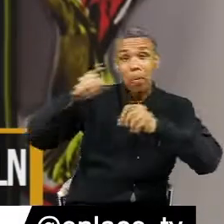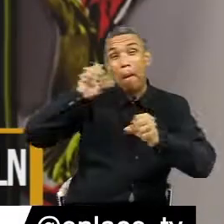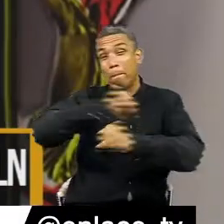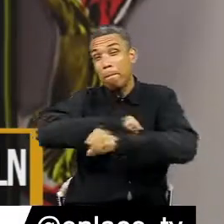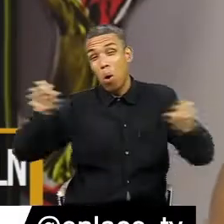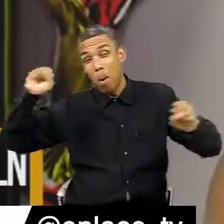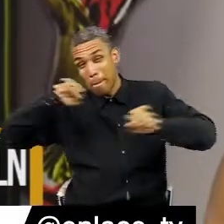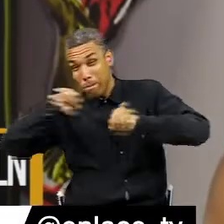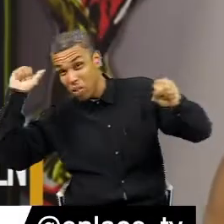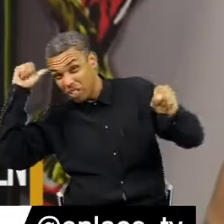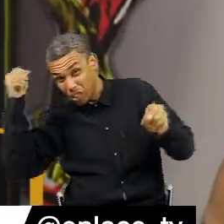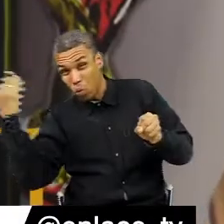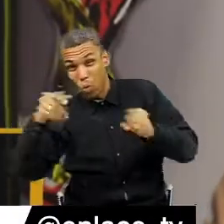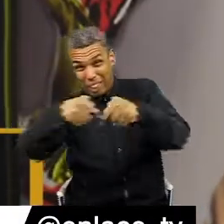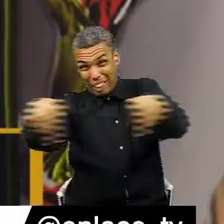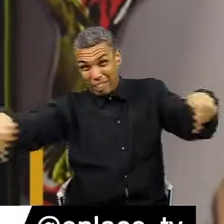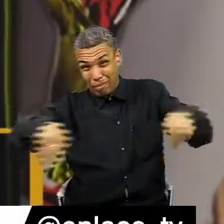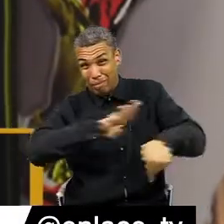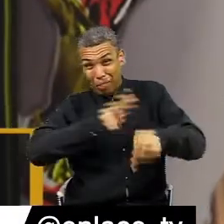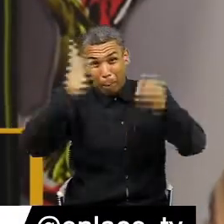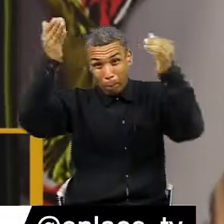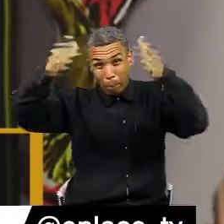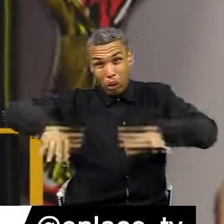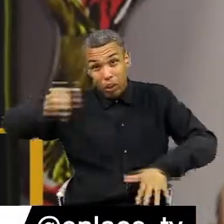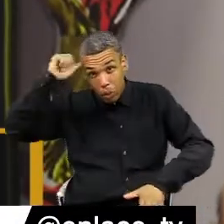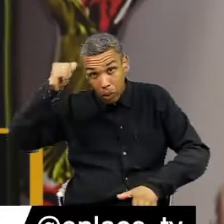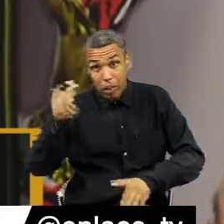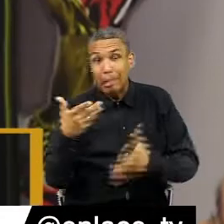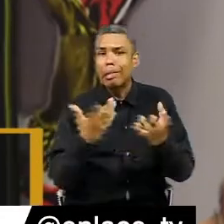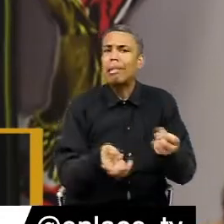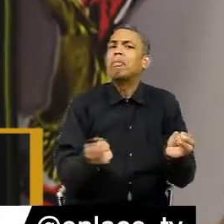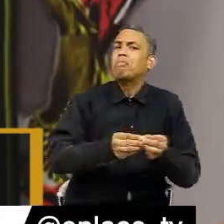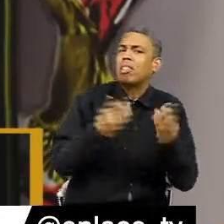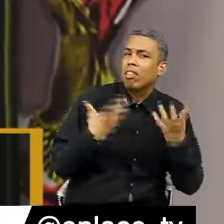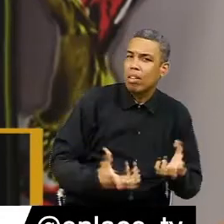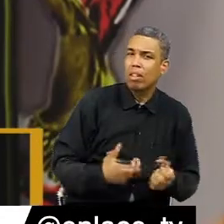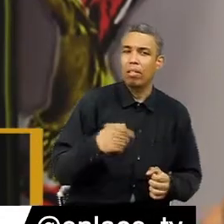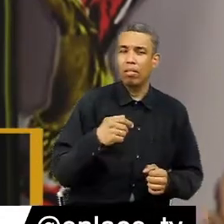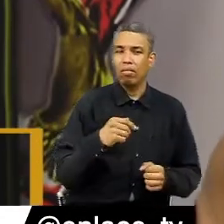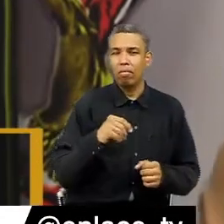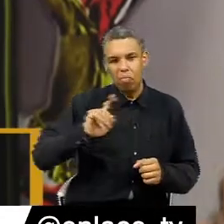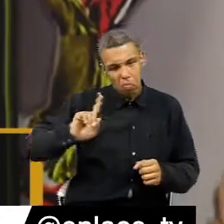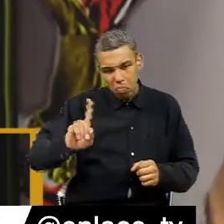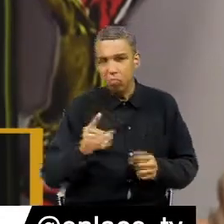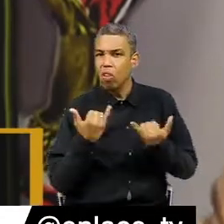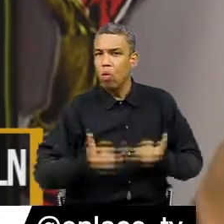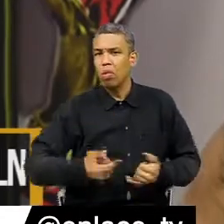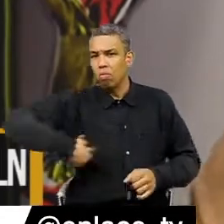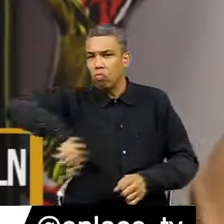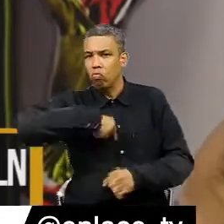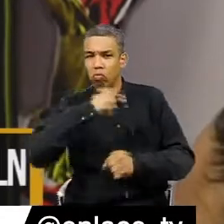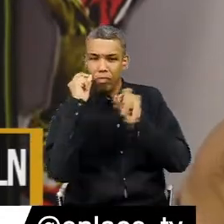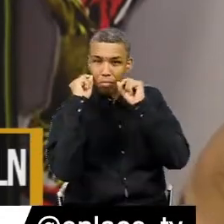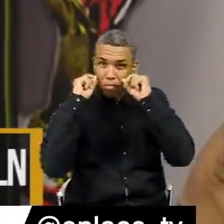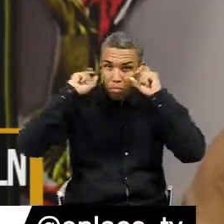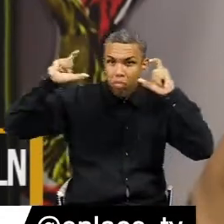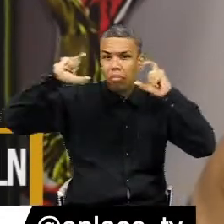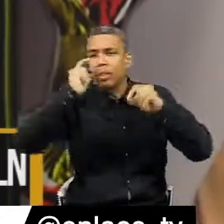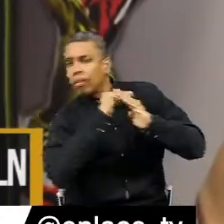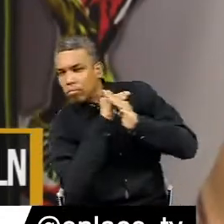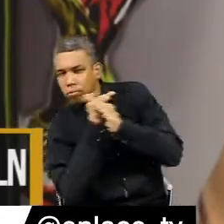orden público y lograr que nuestra infraestructura y nuestro personal y toda la población civil del municipio de Cantagallo y todo el sur de Bolívar pueda estar tranquila en